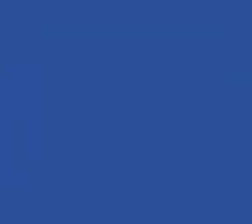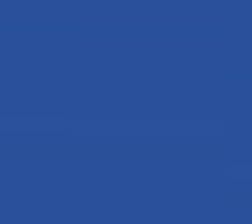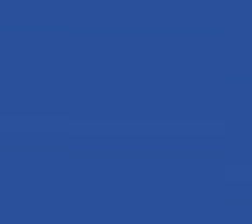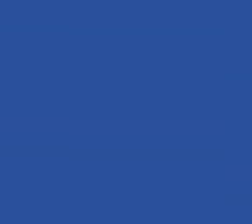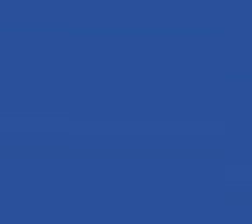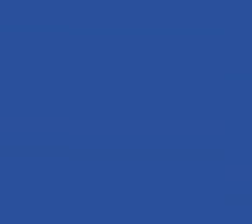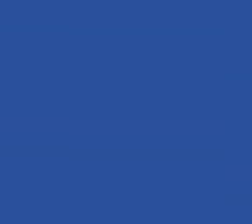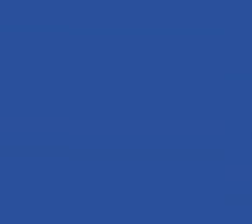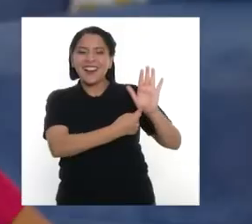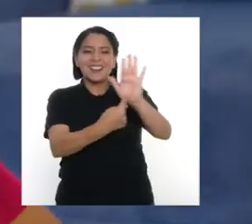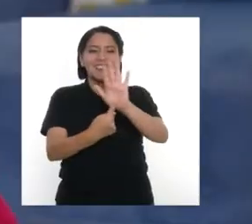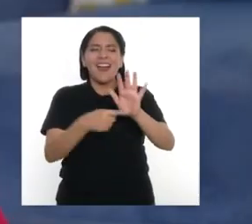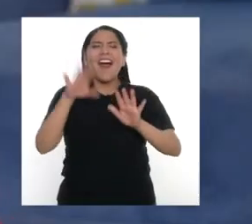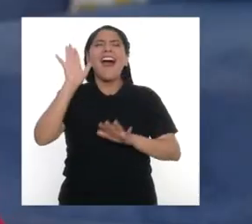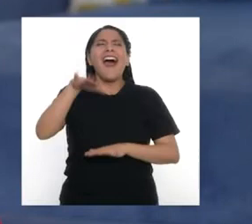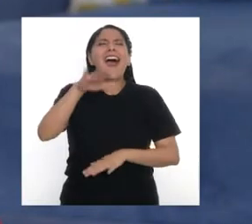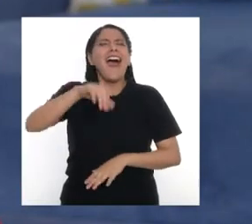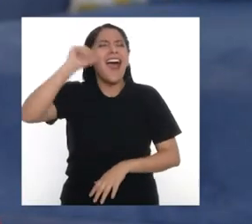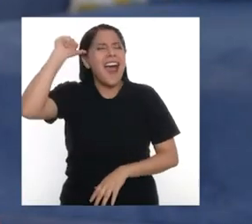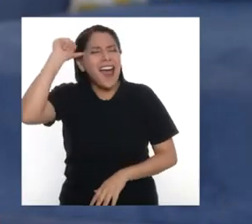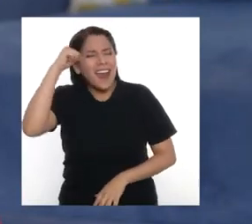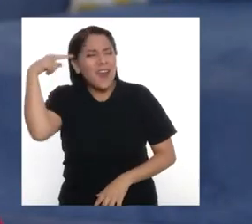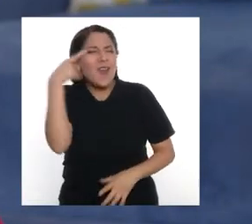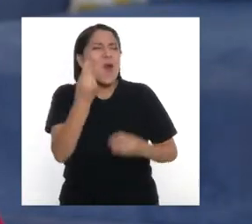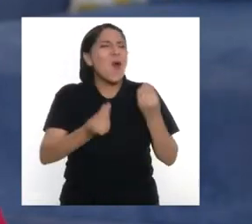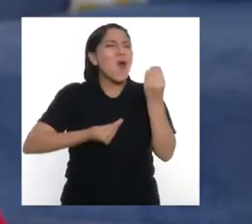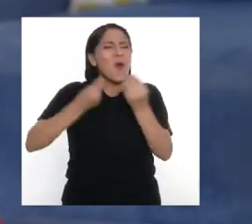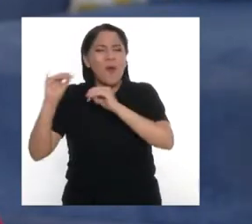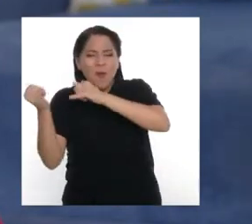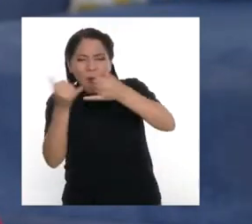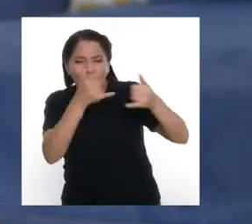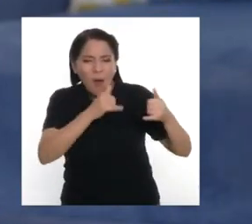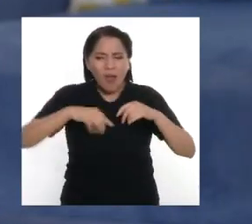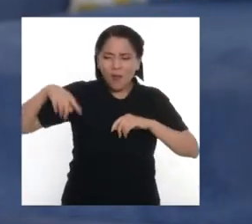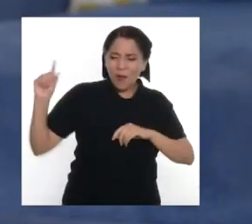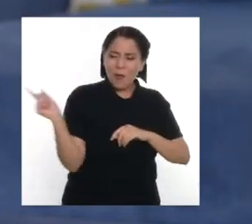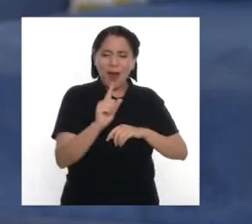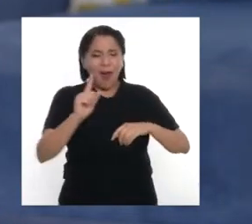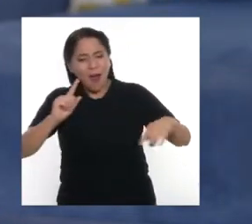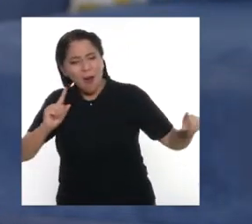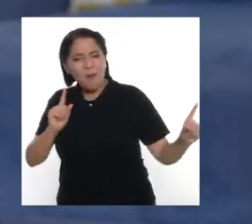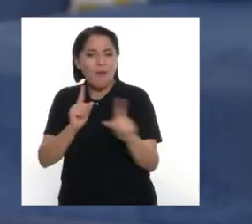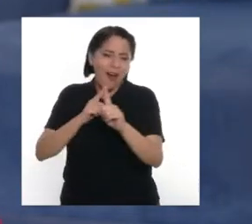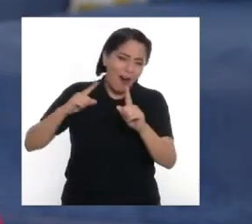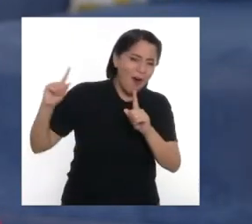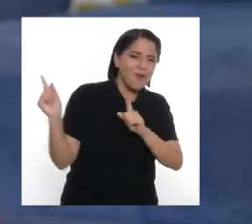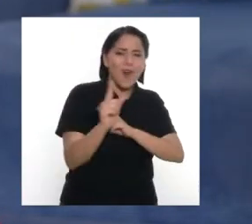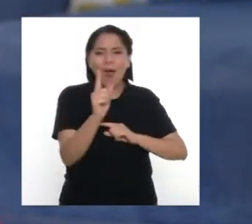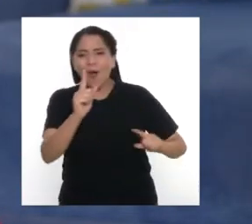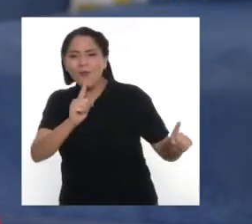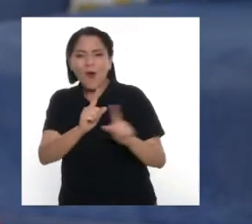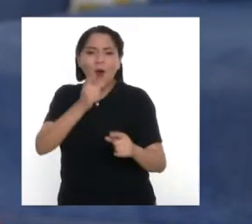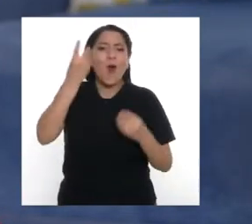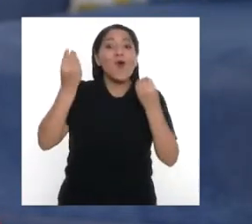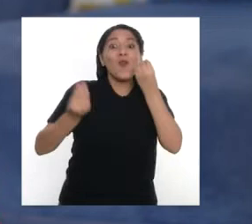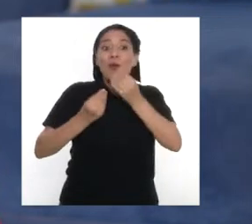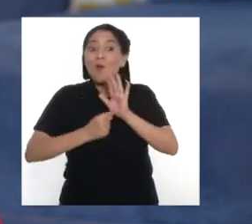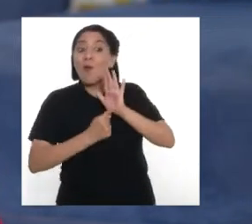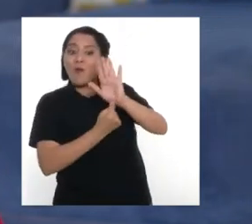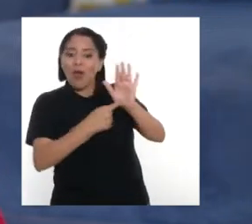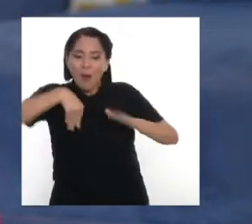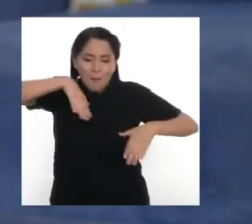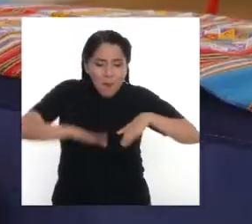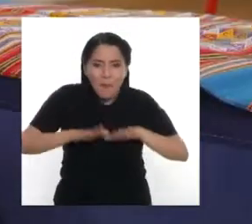¡A compartir! Ya me acordé, esa vez jugamos turnándonos para demostrar lo mejor de nuestras propuestas